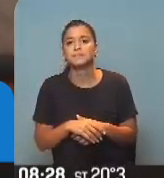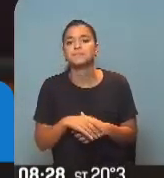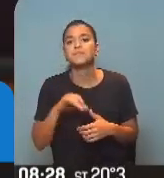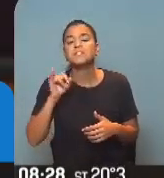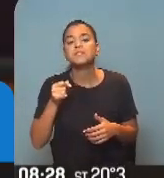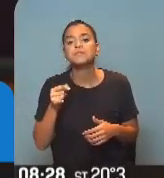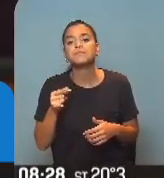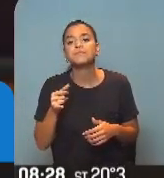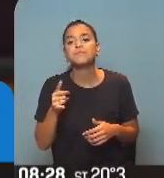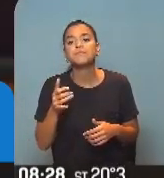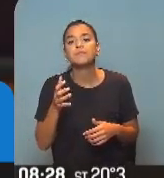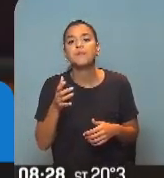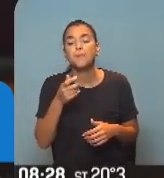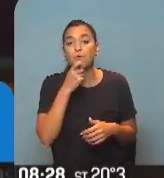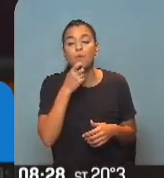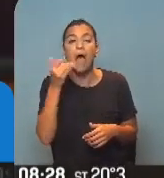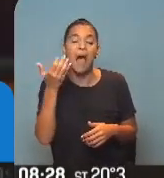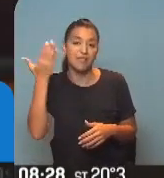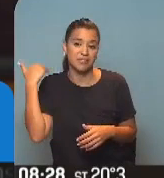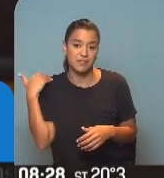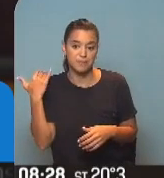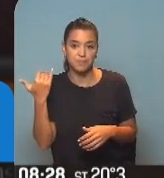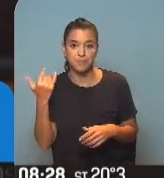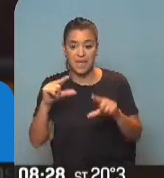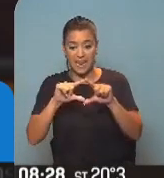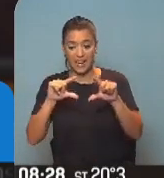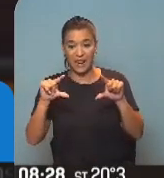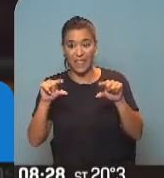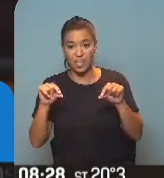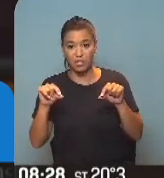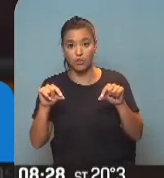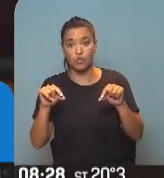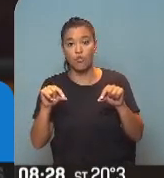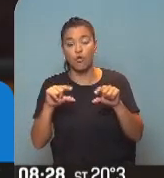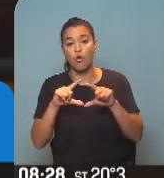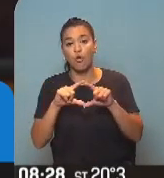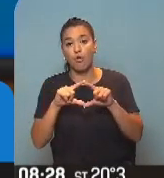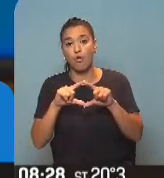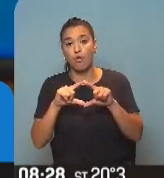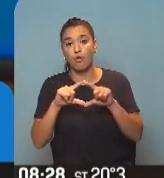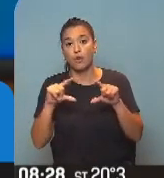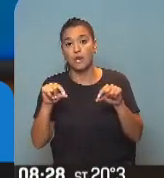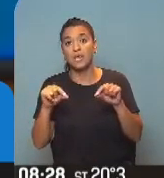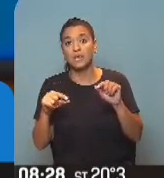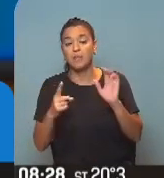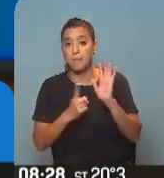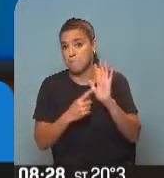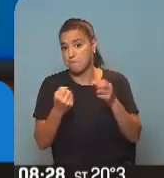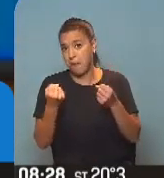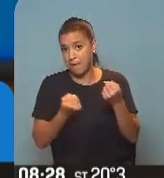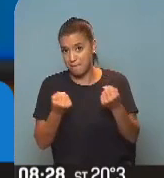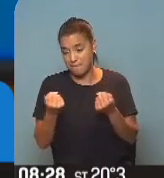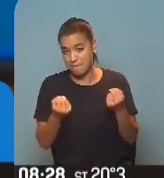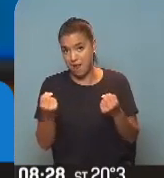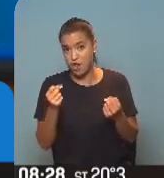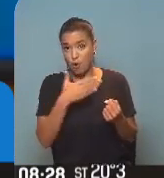había una práctica habitual que era alquilar con el registro que tenía habilitación para manejo de los padres